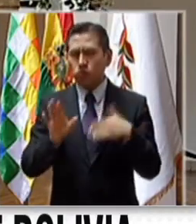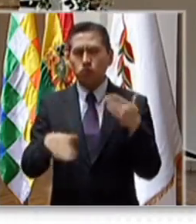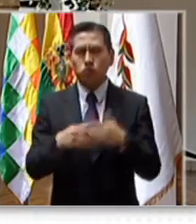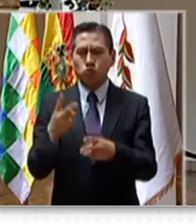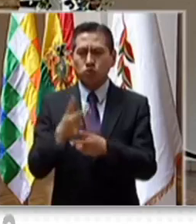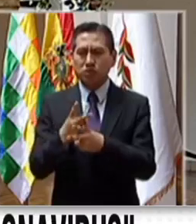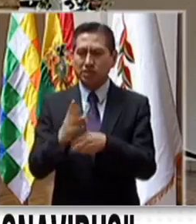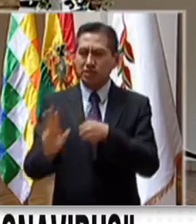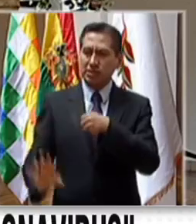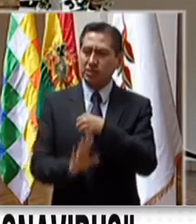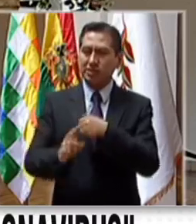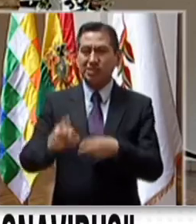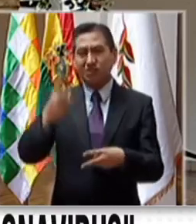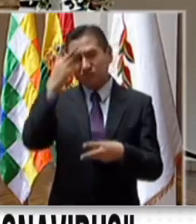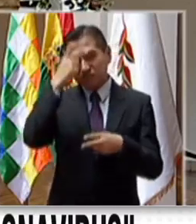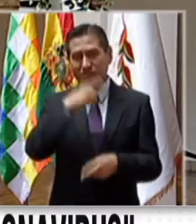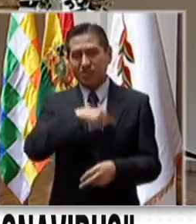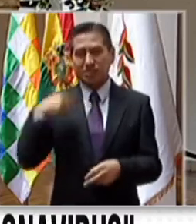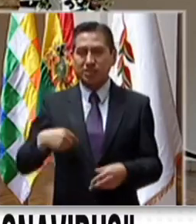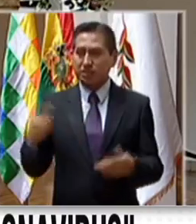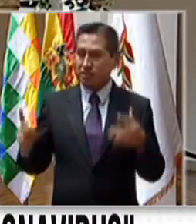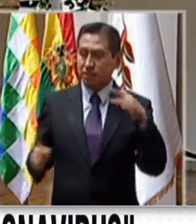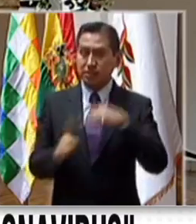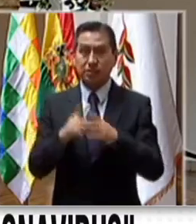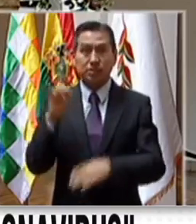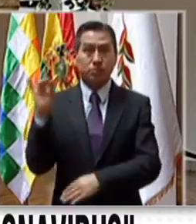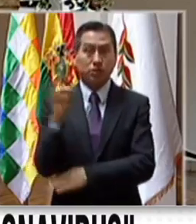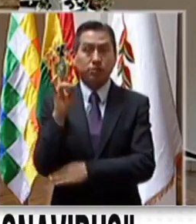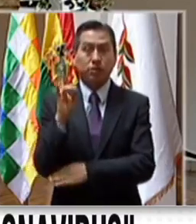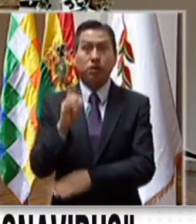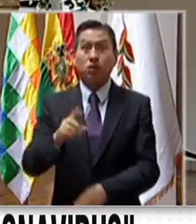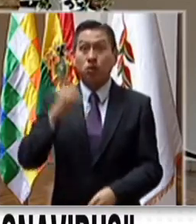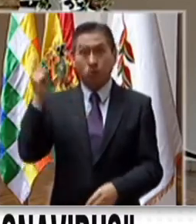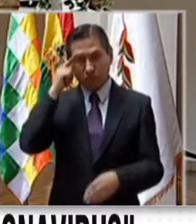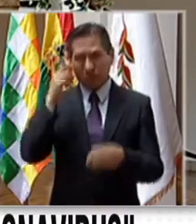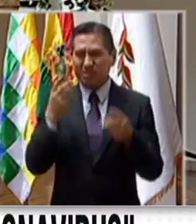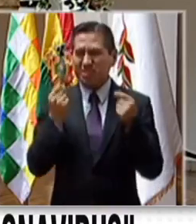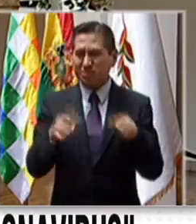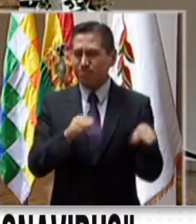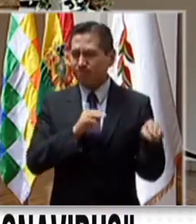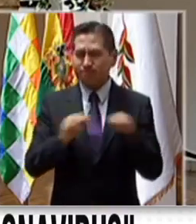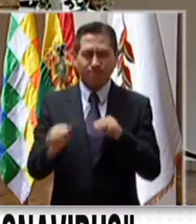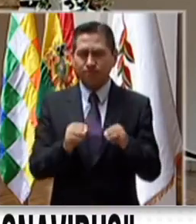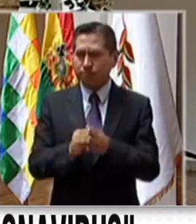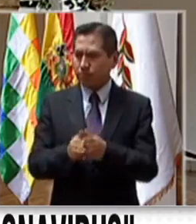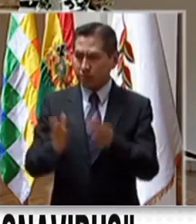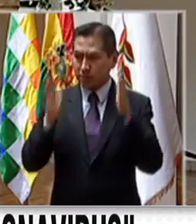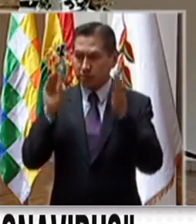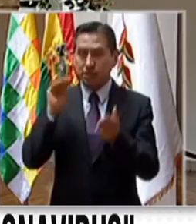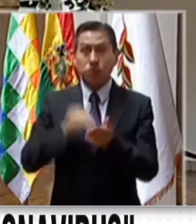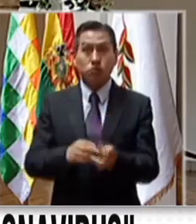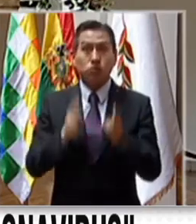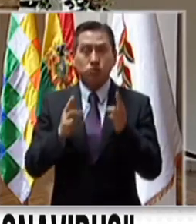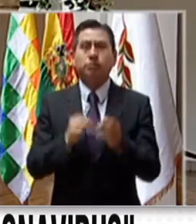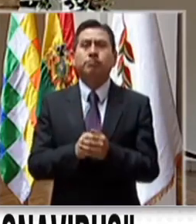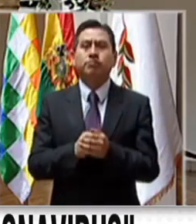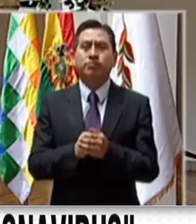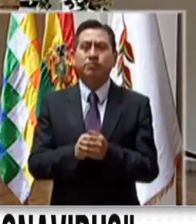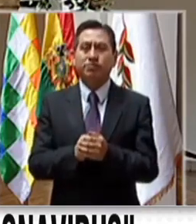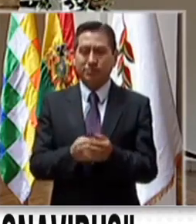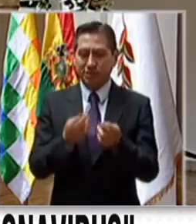a Bolivia. El gobierno se movió de inmediato para declarar emergencia nacional, para movilizar los